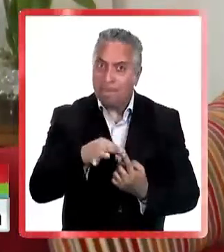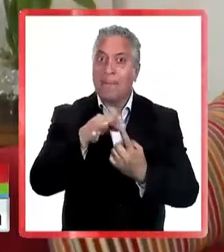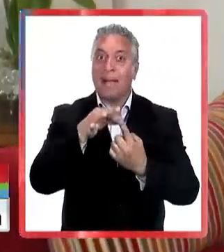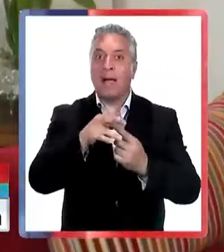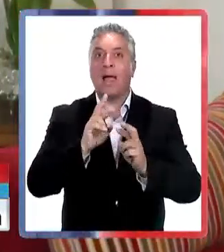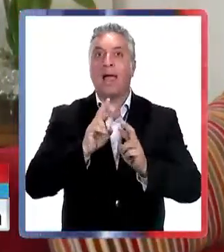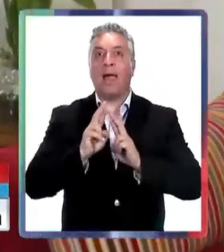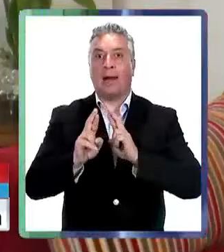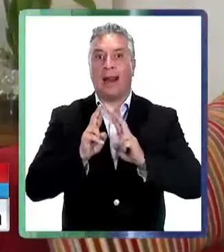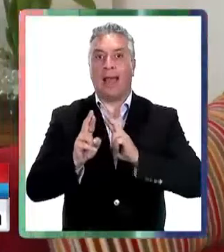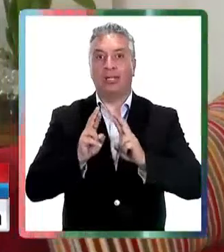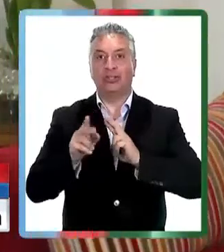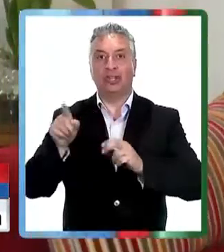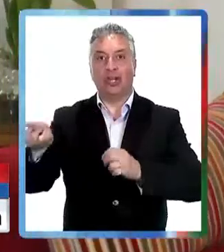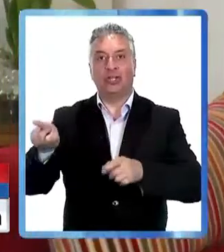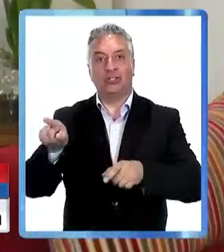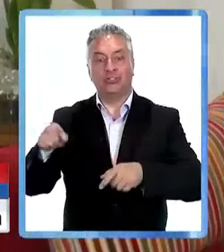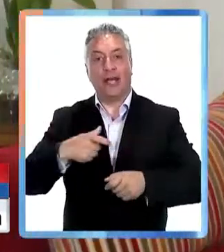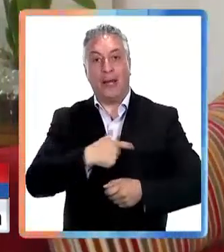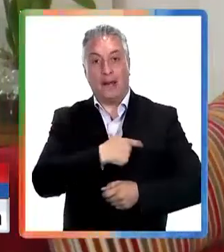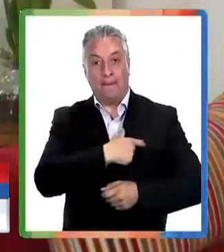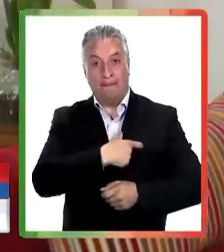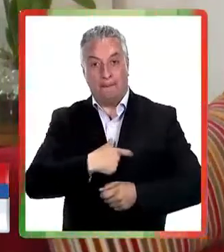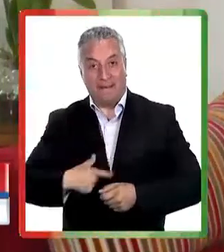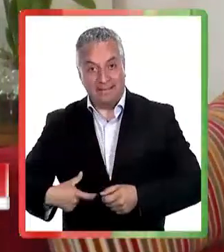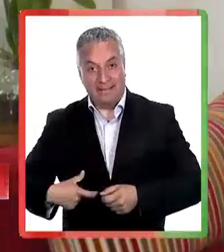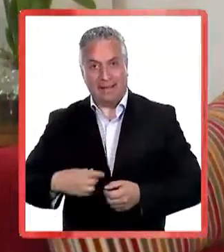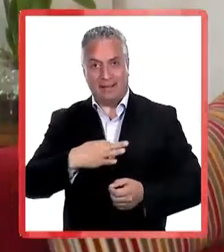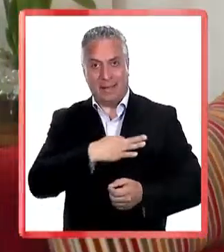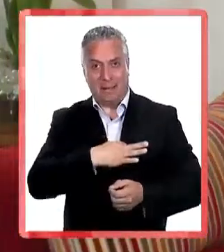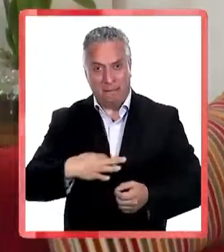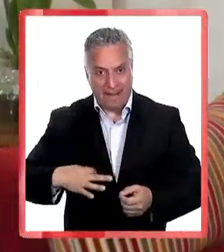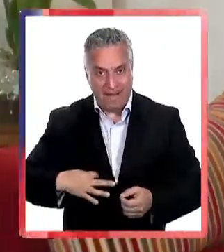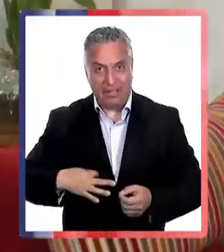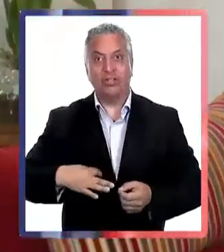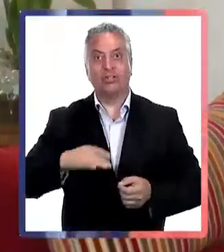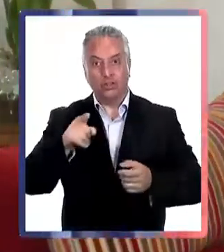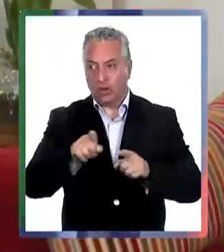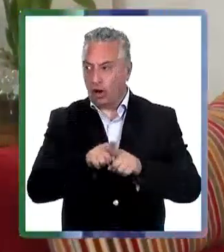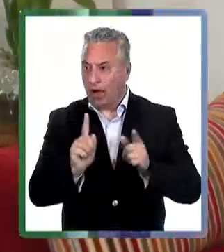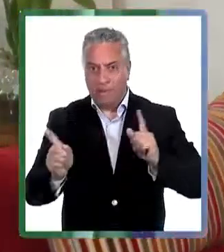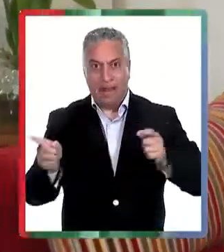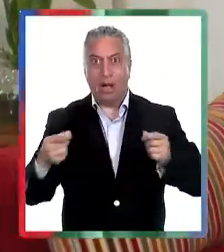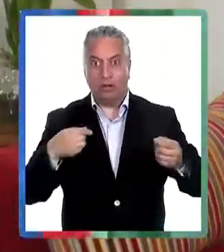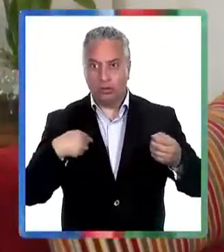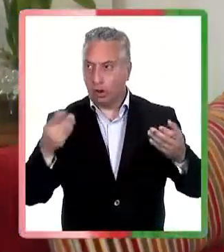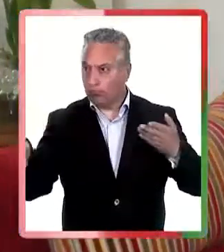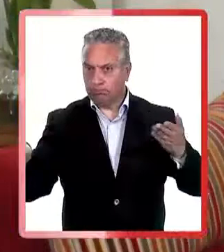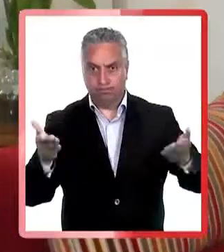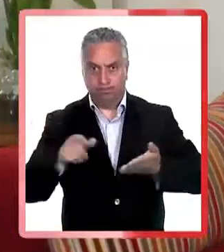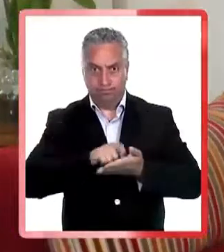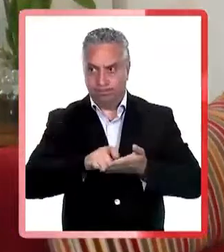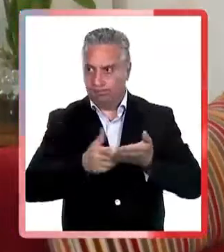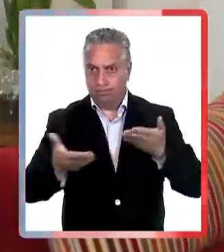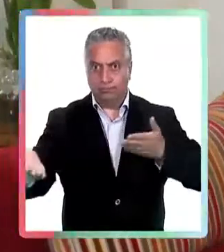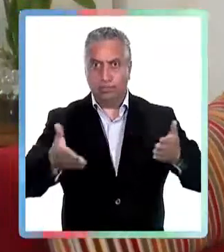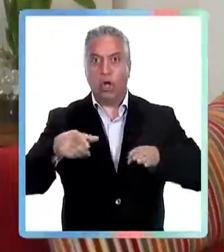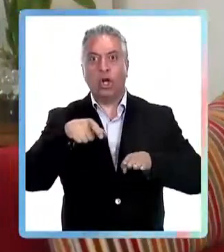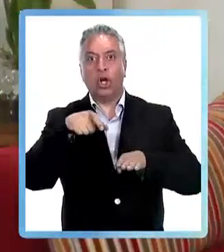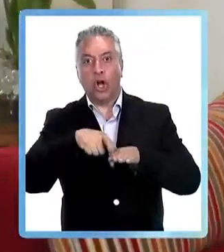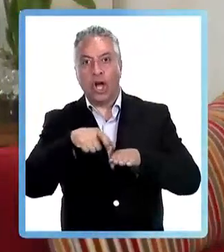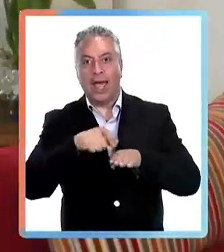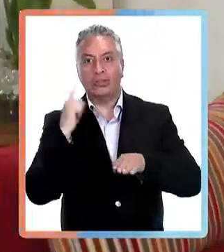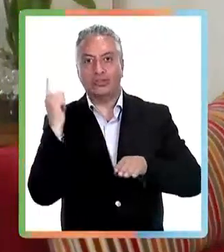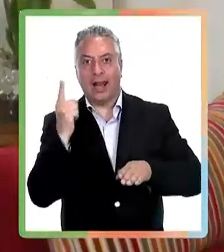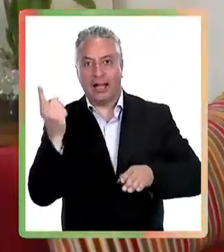de la relación entre el Poder Ejecutivo, es decir, entre el presidente, sus ministros, toda la administración, con nuestro